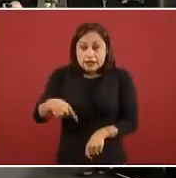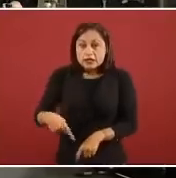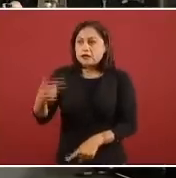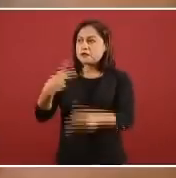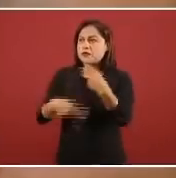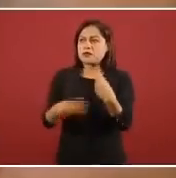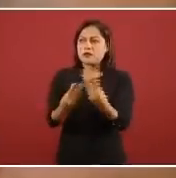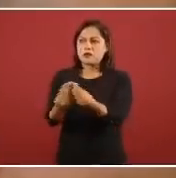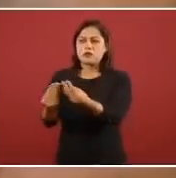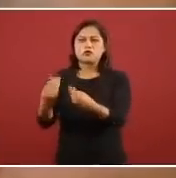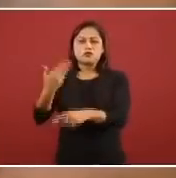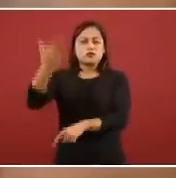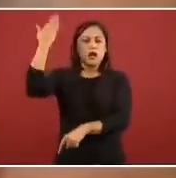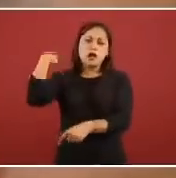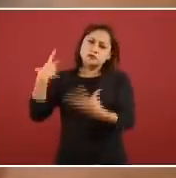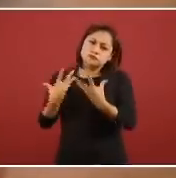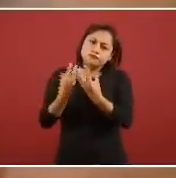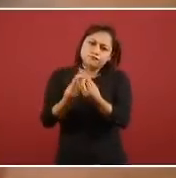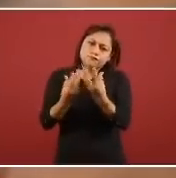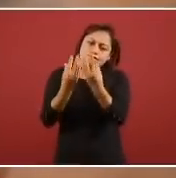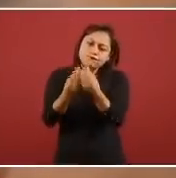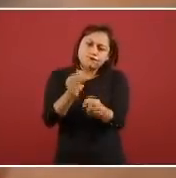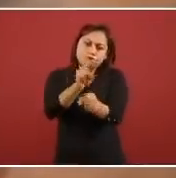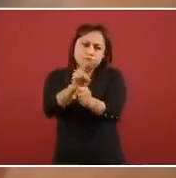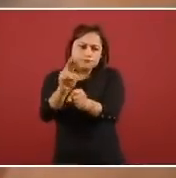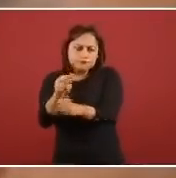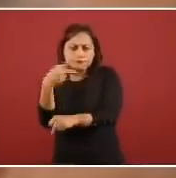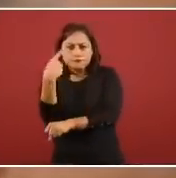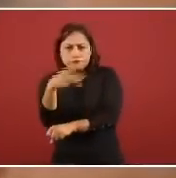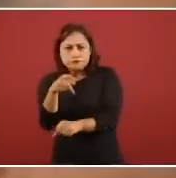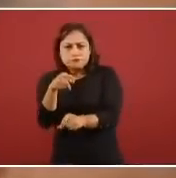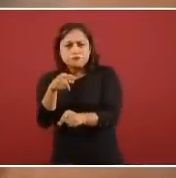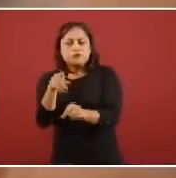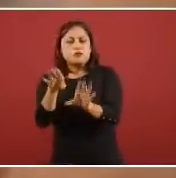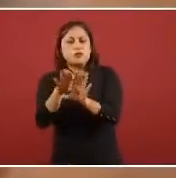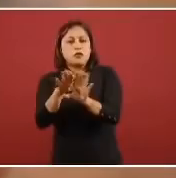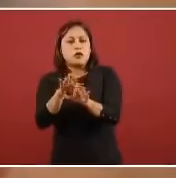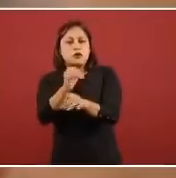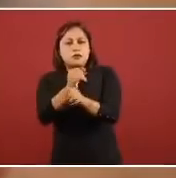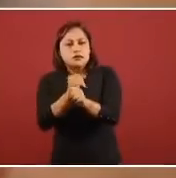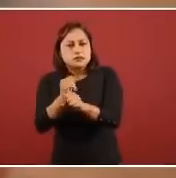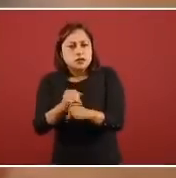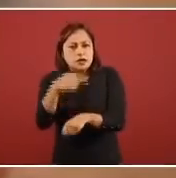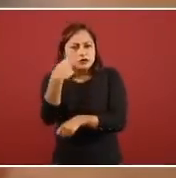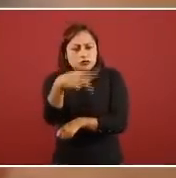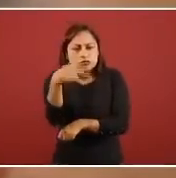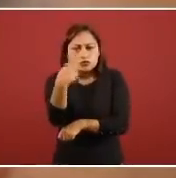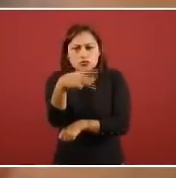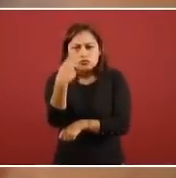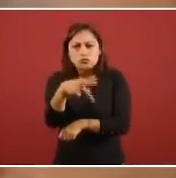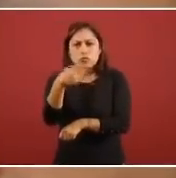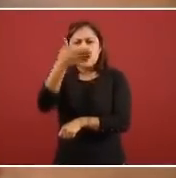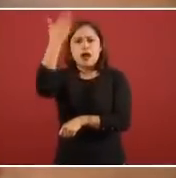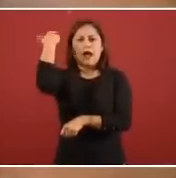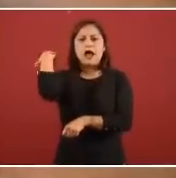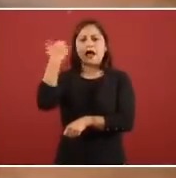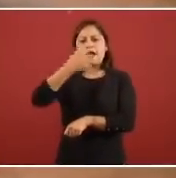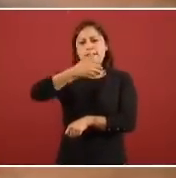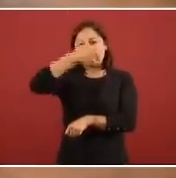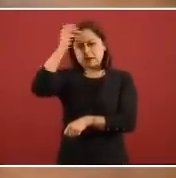2018, algunos que ya llevaban pues ya sus campañas pasadas, y parece que